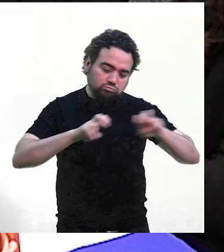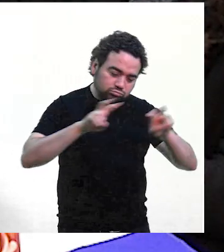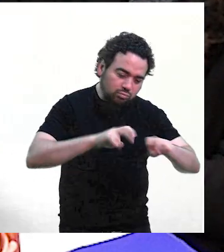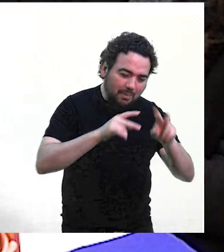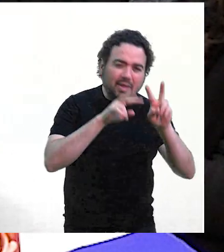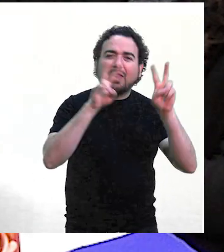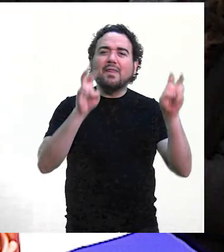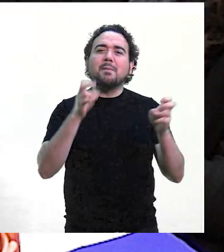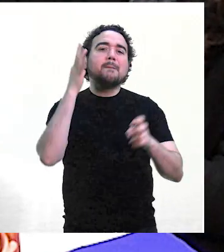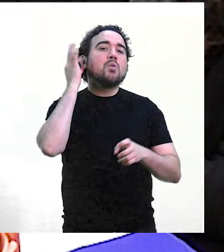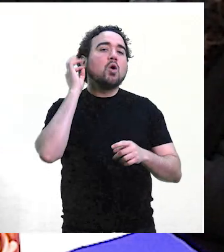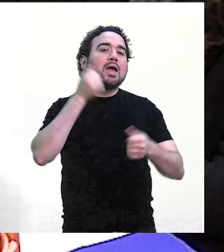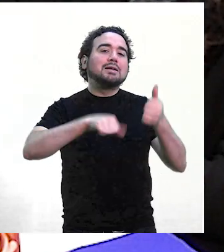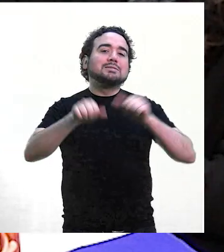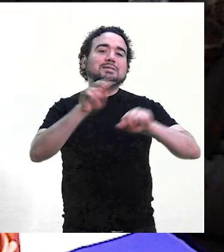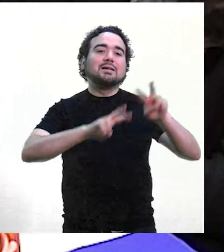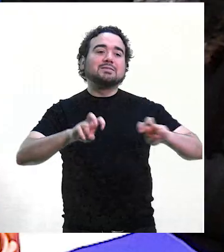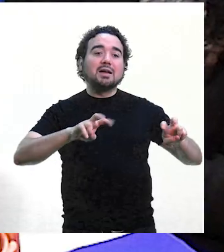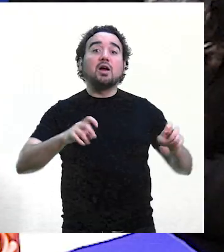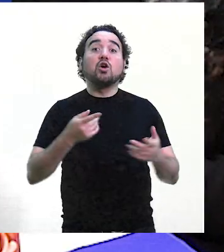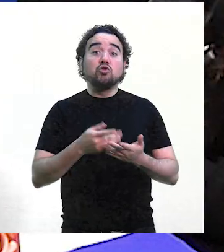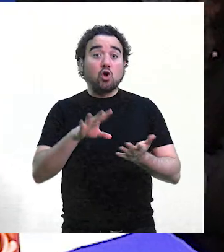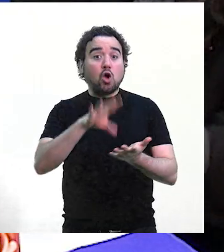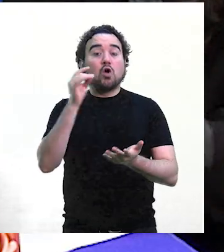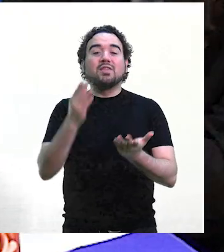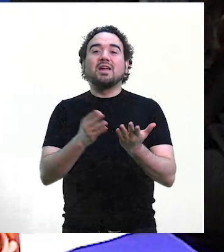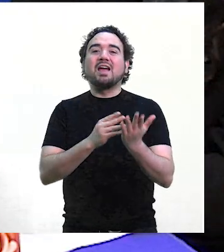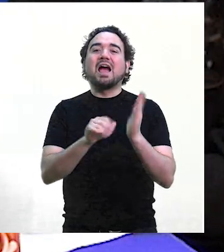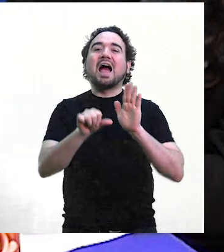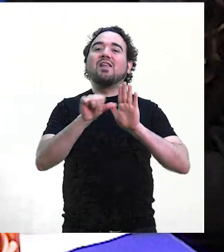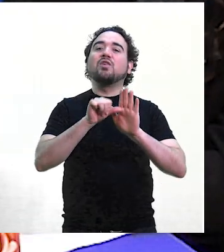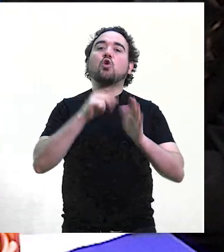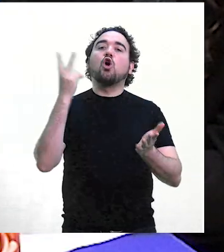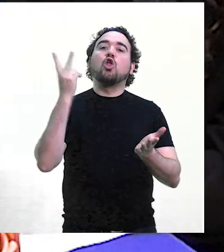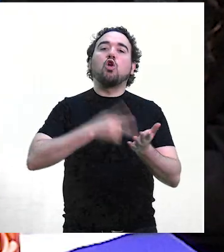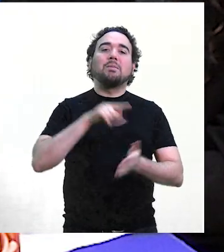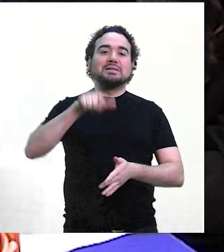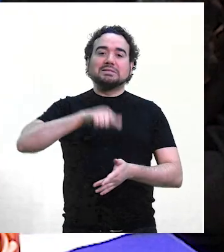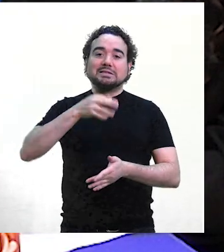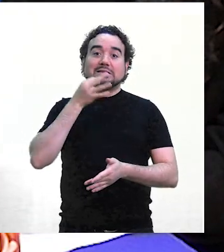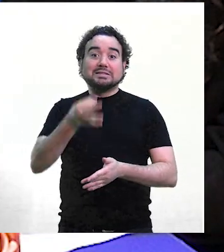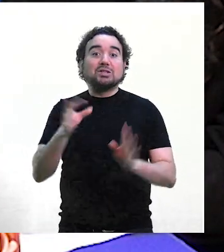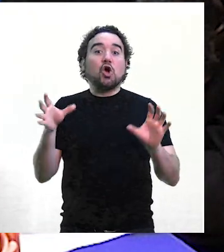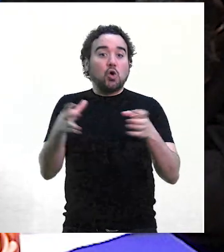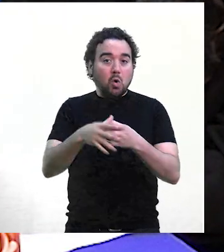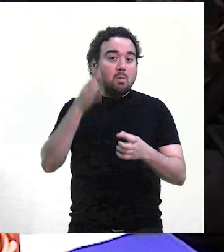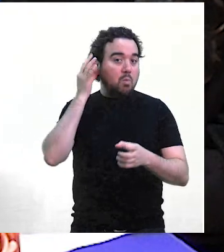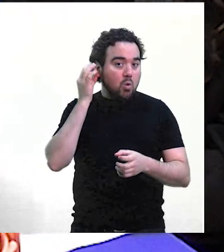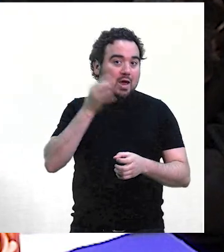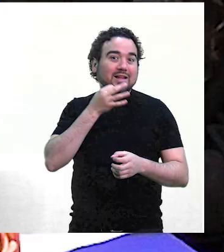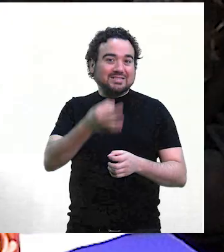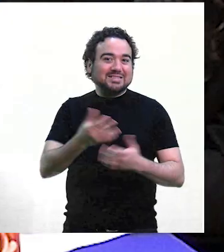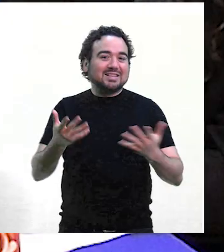investigando sobre el tema de la mujer en la ciencia, encontré un artículo del 2017 que habla de un grupo de